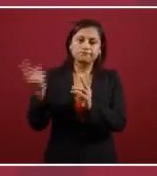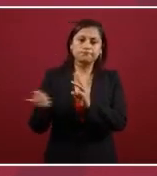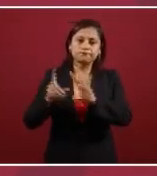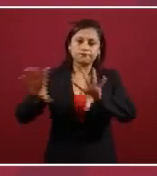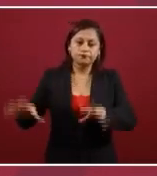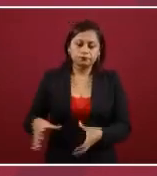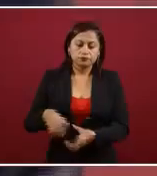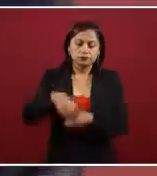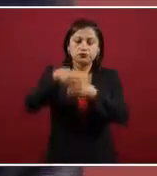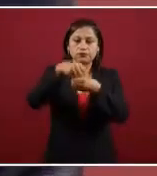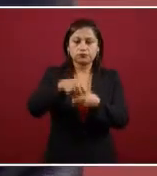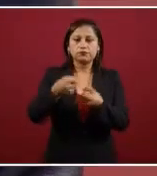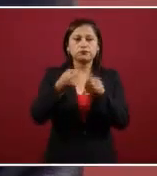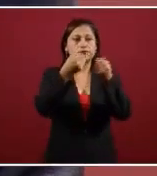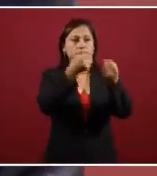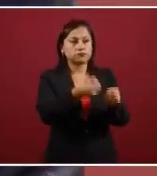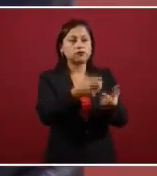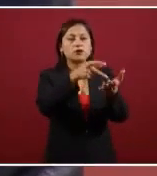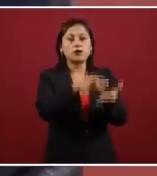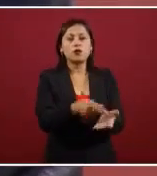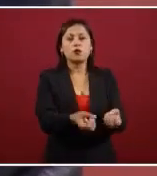cortada.